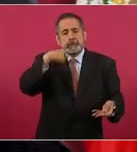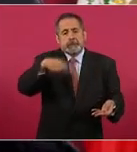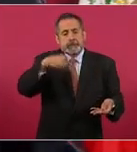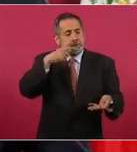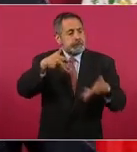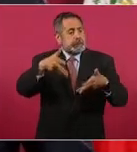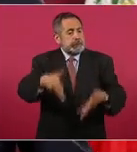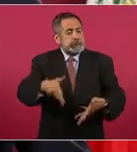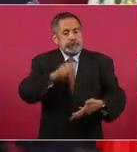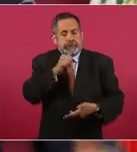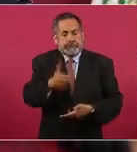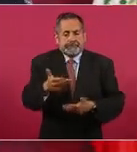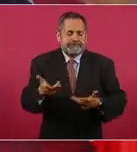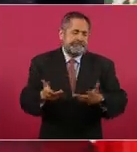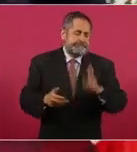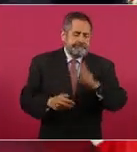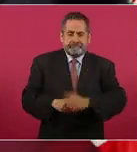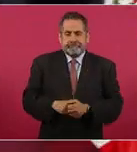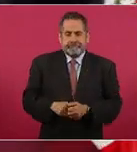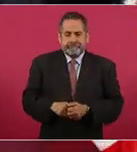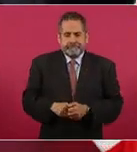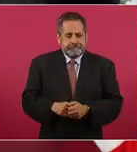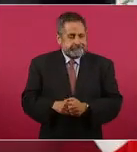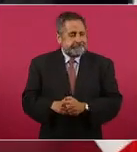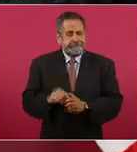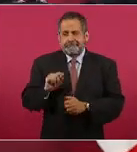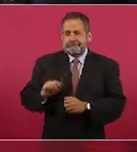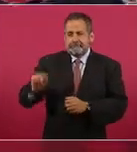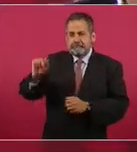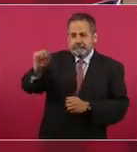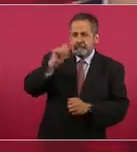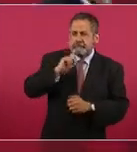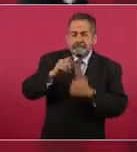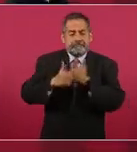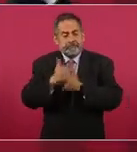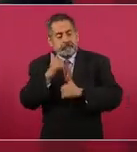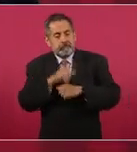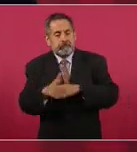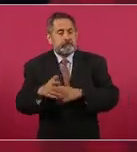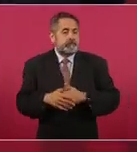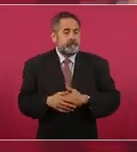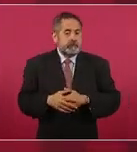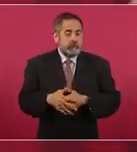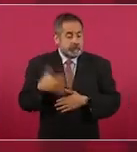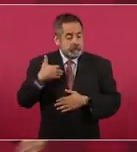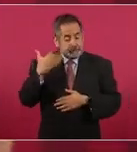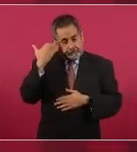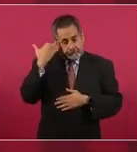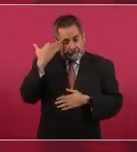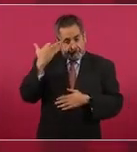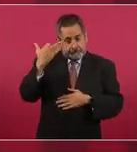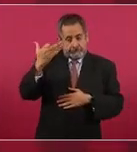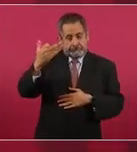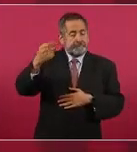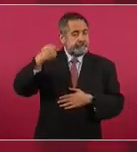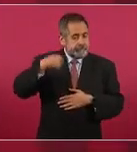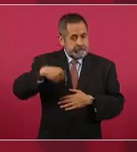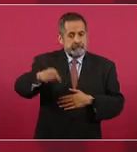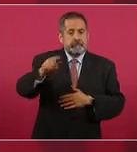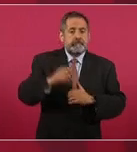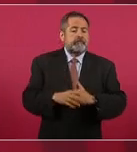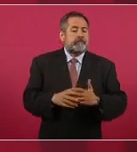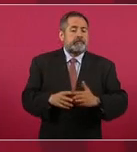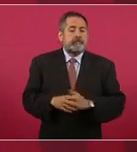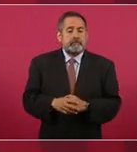Entonces, en todos lados pusieron a competir. Eso tardó un tiempo. Y en los